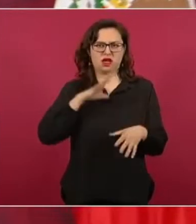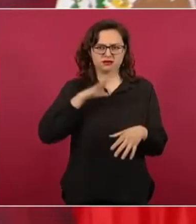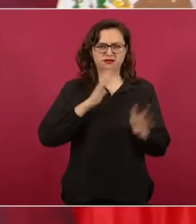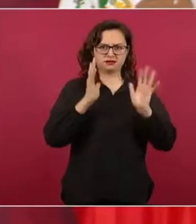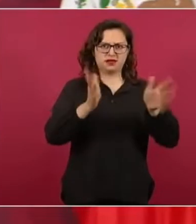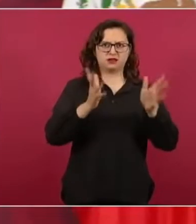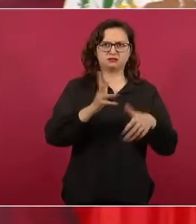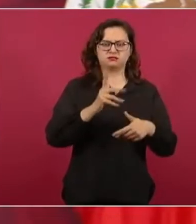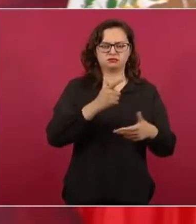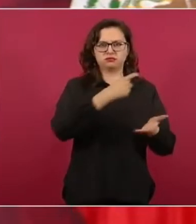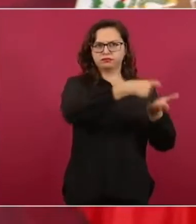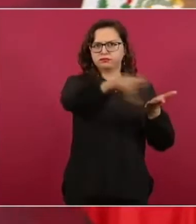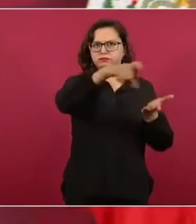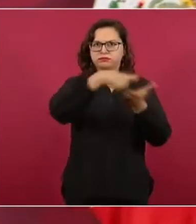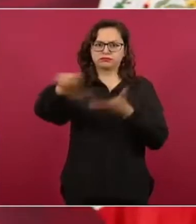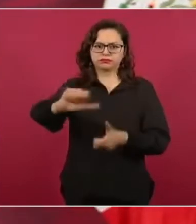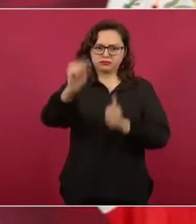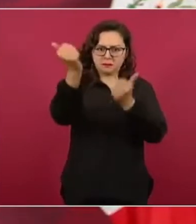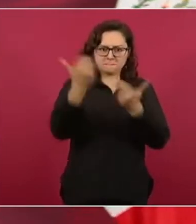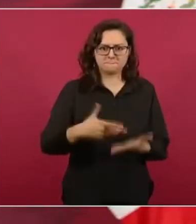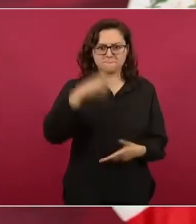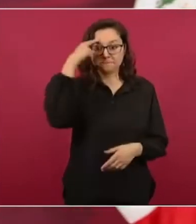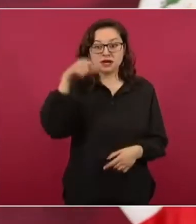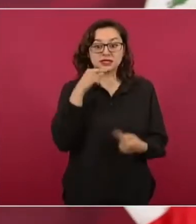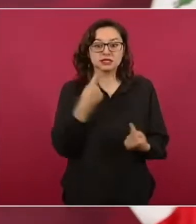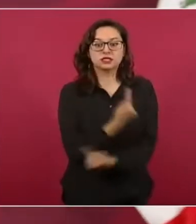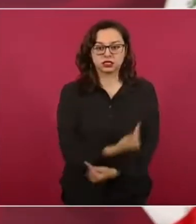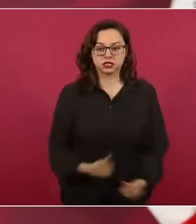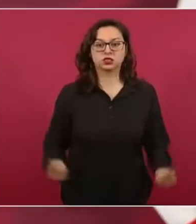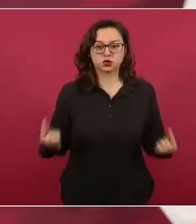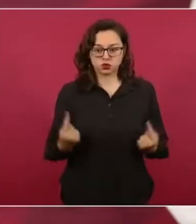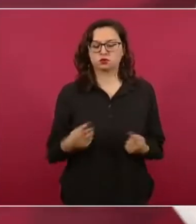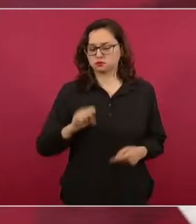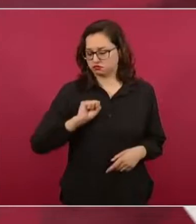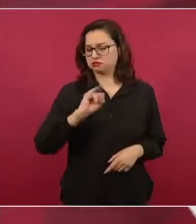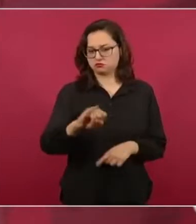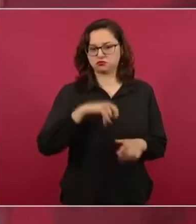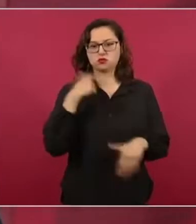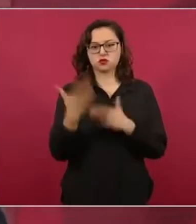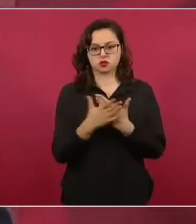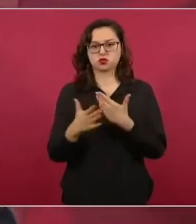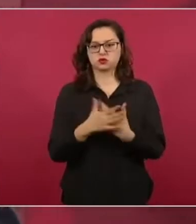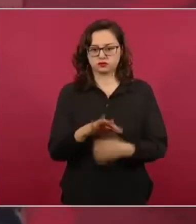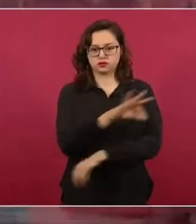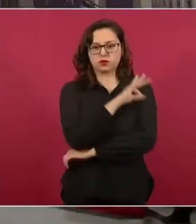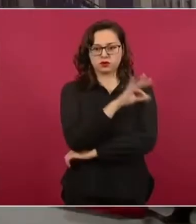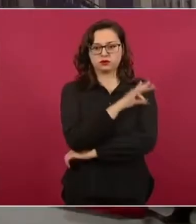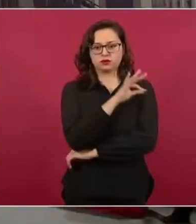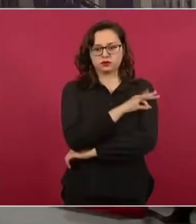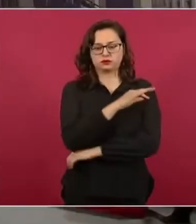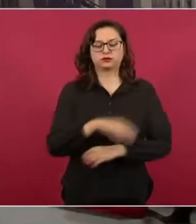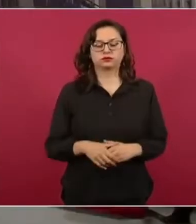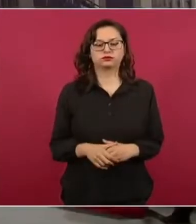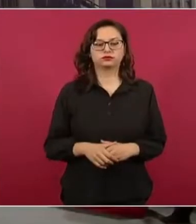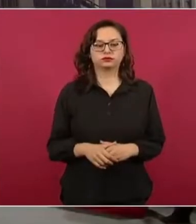farmacéuticas, ¿no? Estamos en eso, pero sí se va a vacunar a los niños, a los más pequeñitos. O sea,